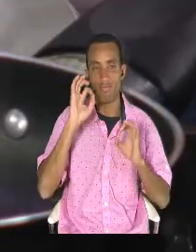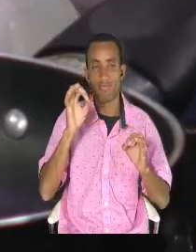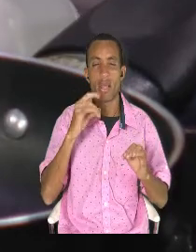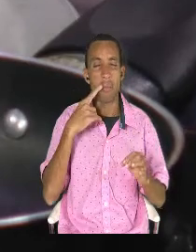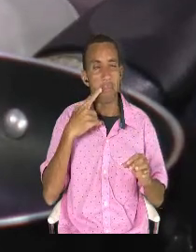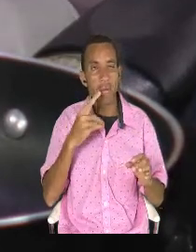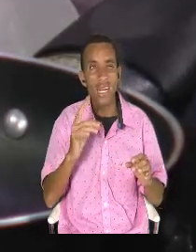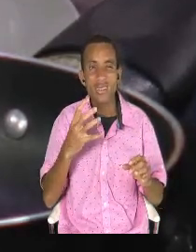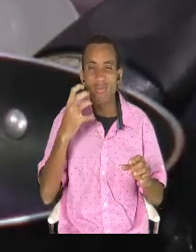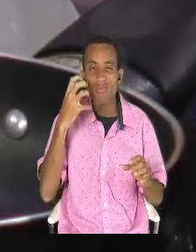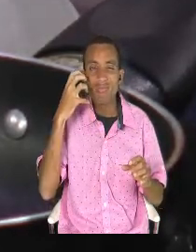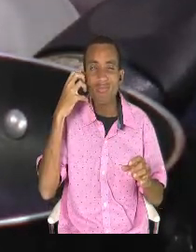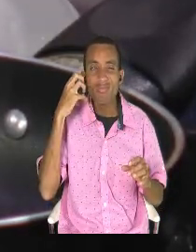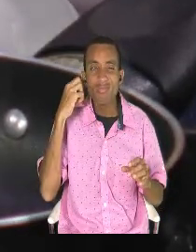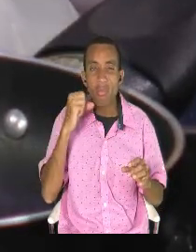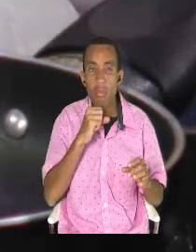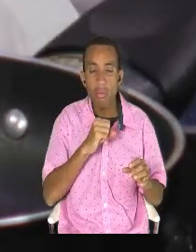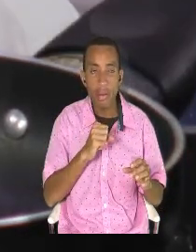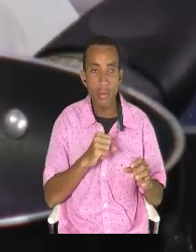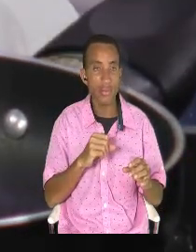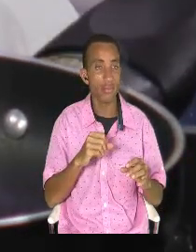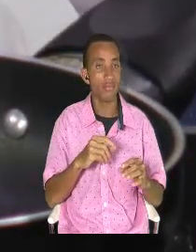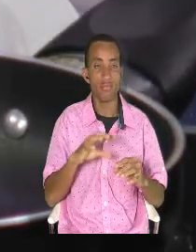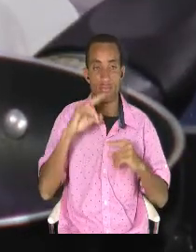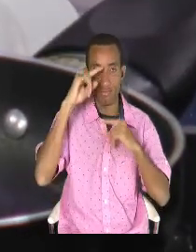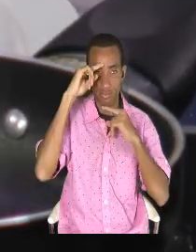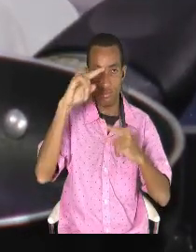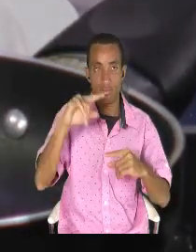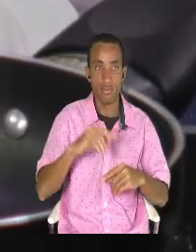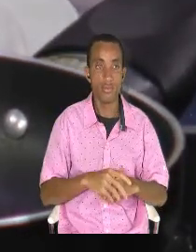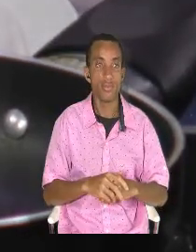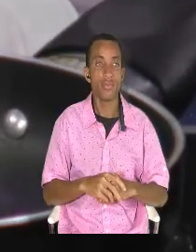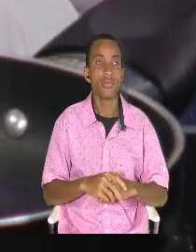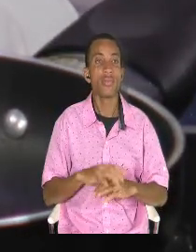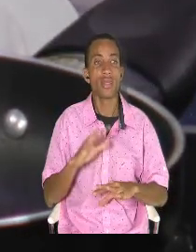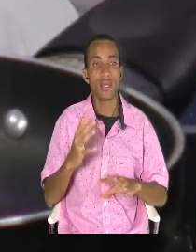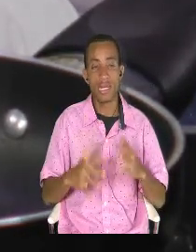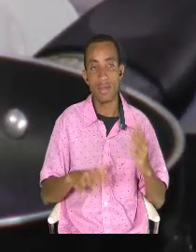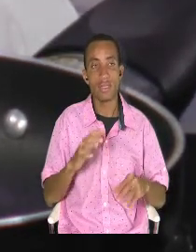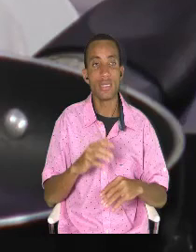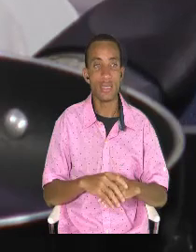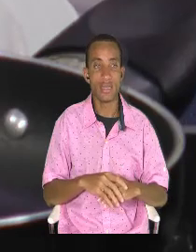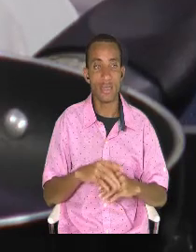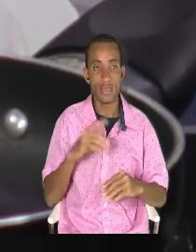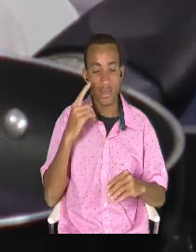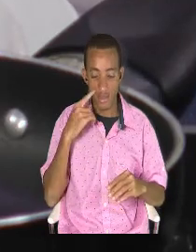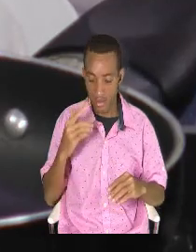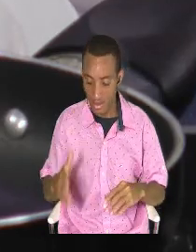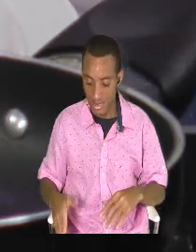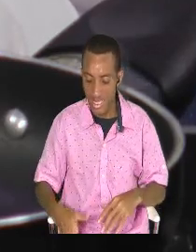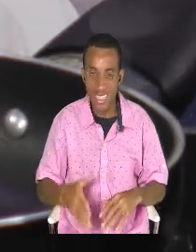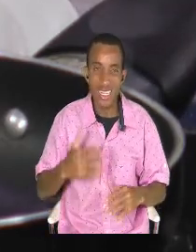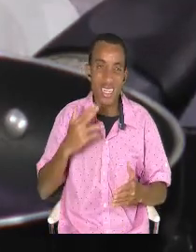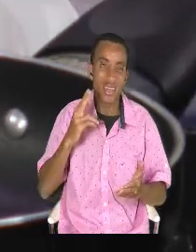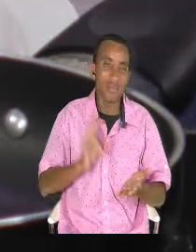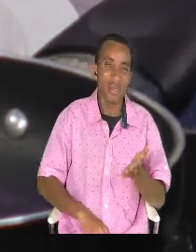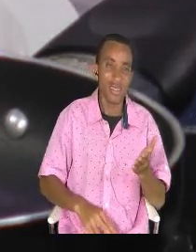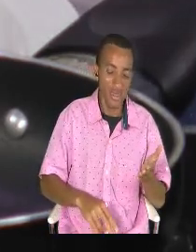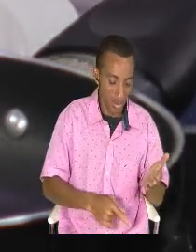diferente. No envejecido artificial. No, sí. No, porque es que a veces utilizan envejecidos que manchan la ropa, que ensucian. Nosotros nos viene